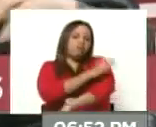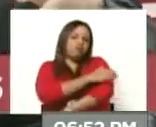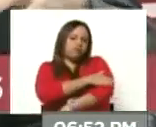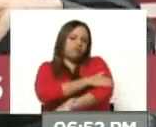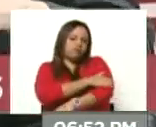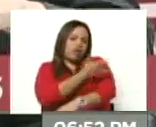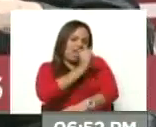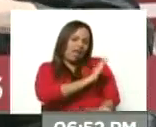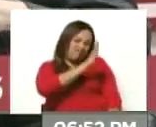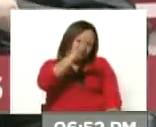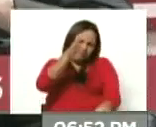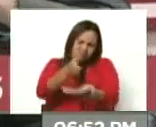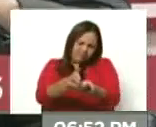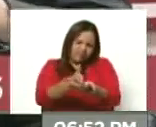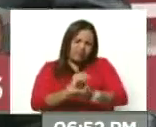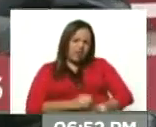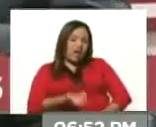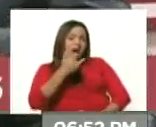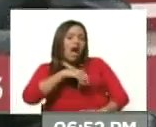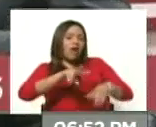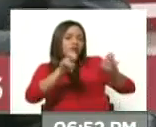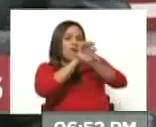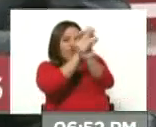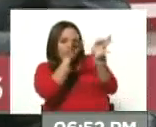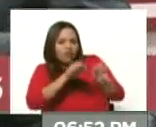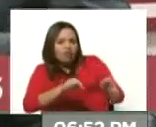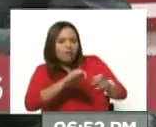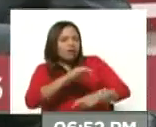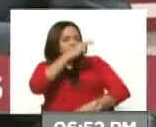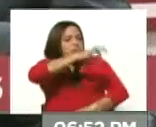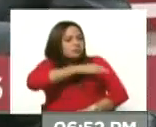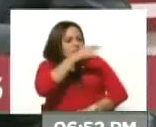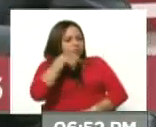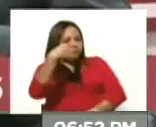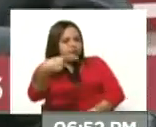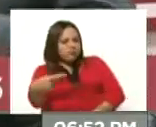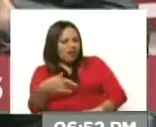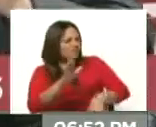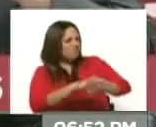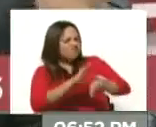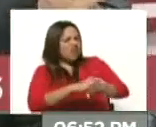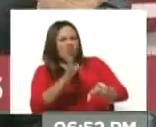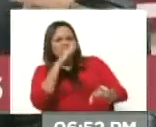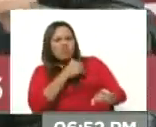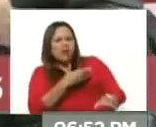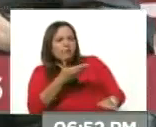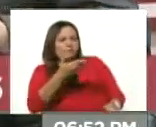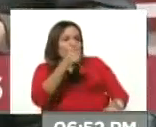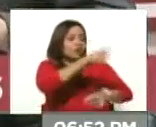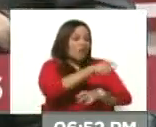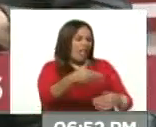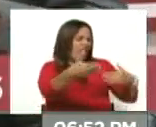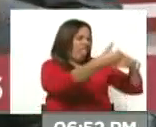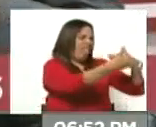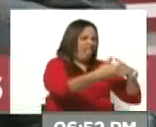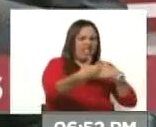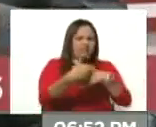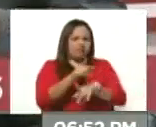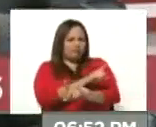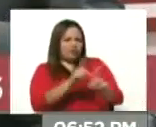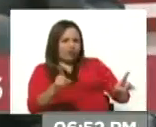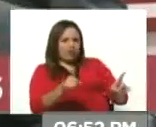es un es una nueva configuración sociopolítica porque ya no es el nini que está en contra de uno en contra del otro